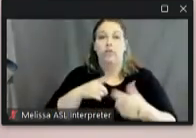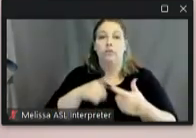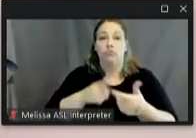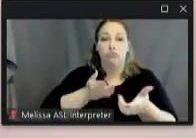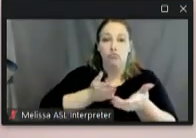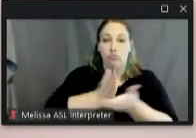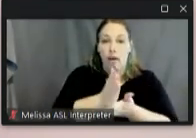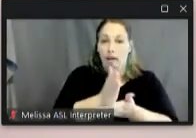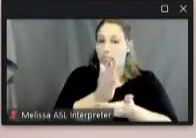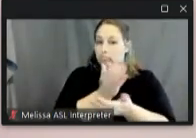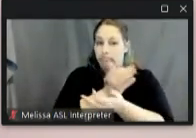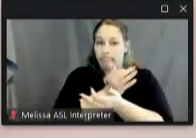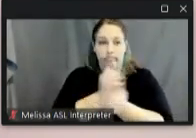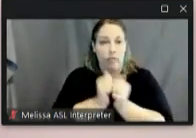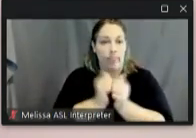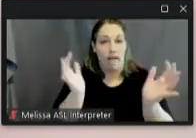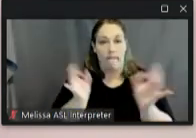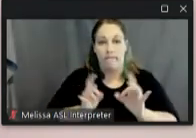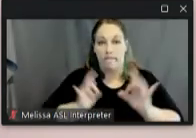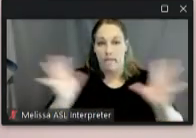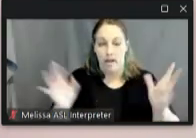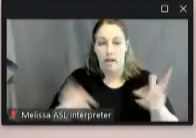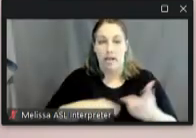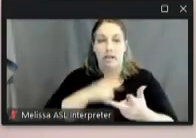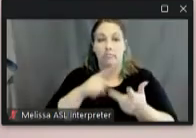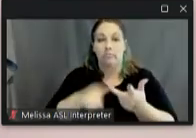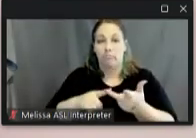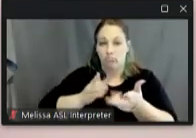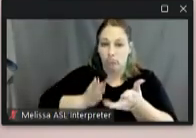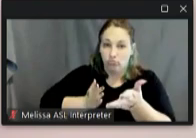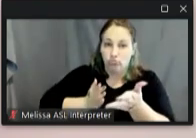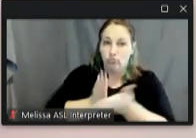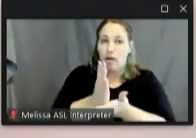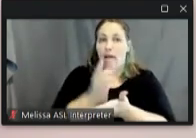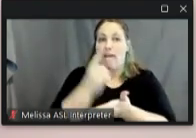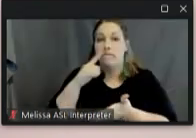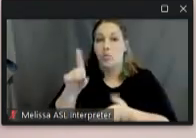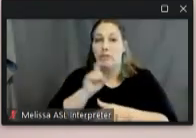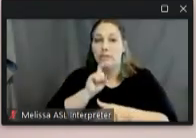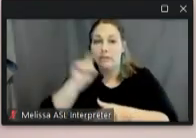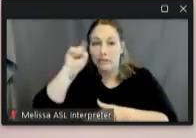sexuales y reproductivos, el derecho a la educación y transformadora